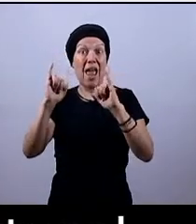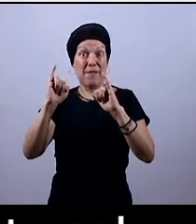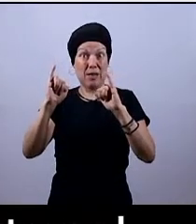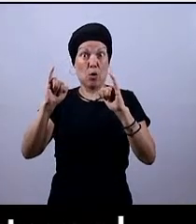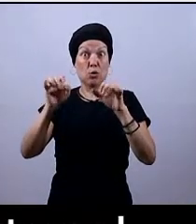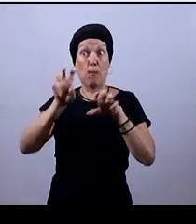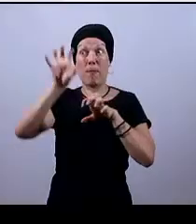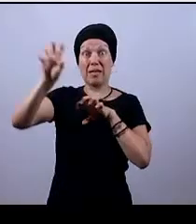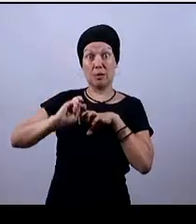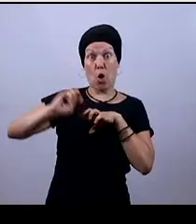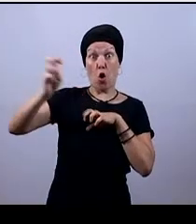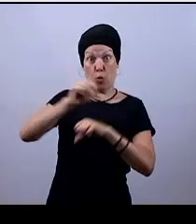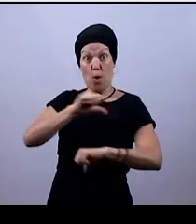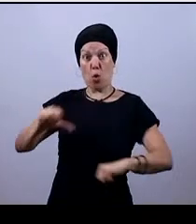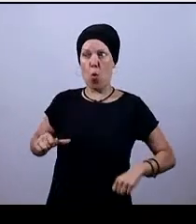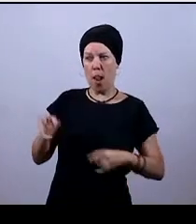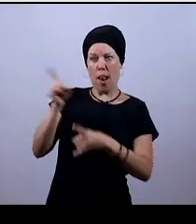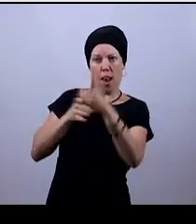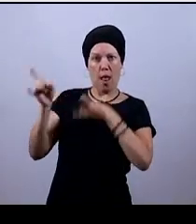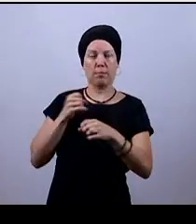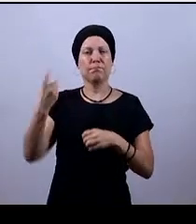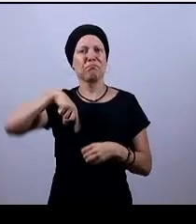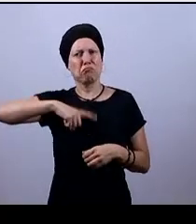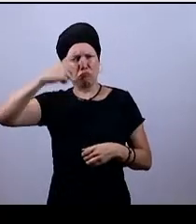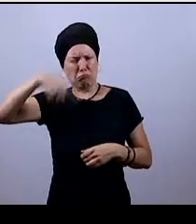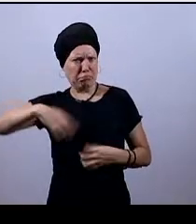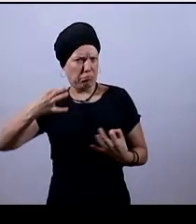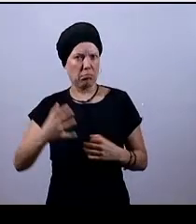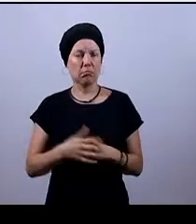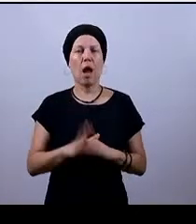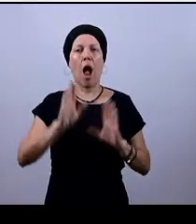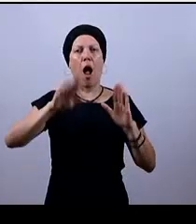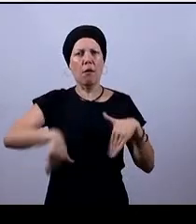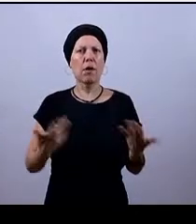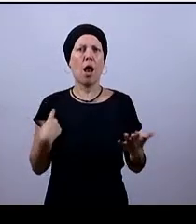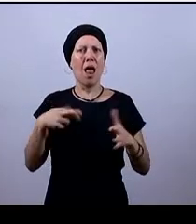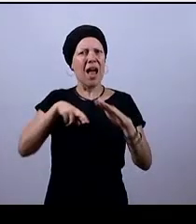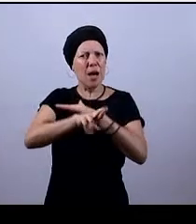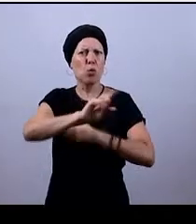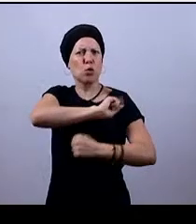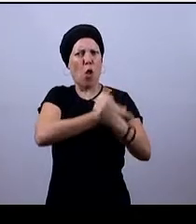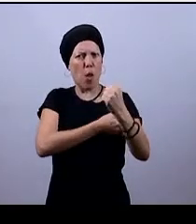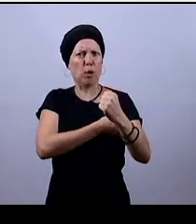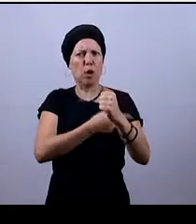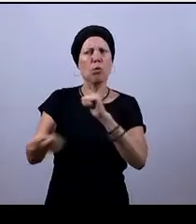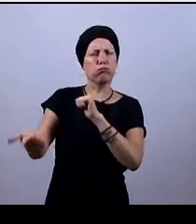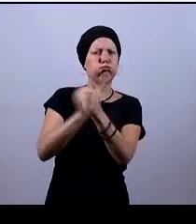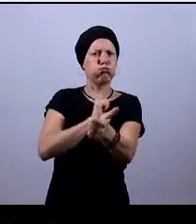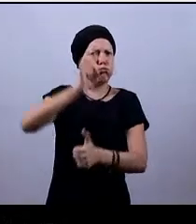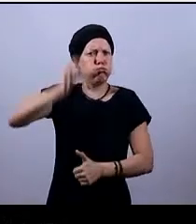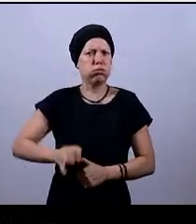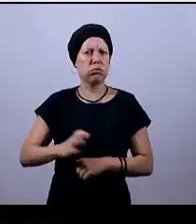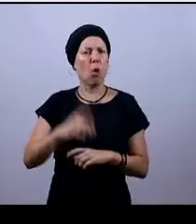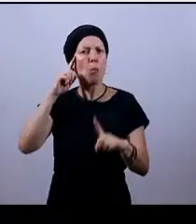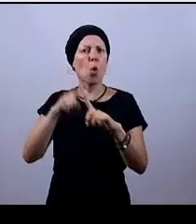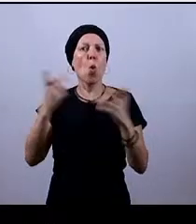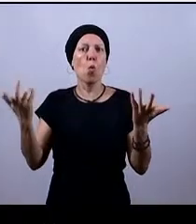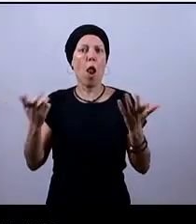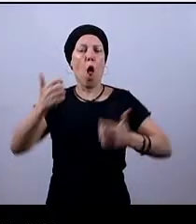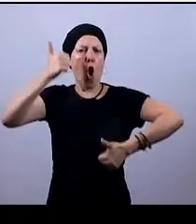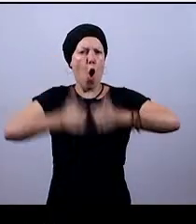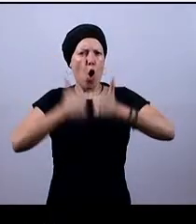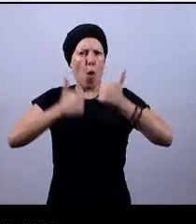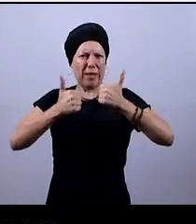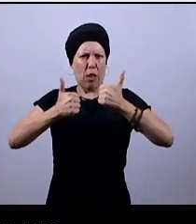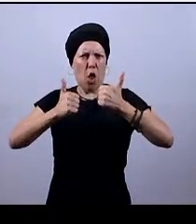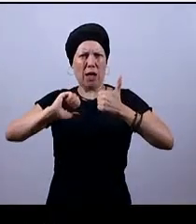transfronterizo. Estamos convencidos de que se convertirá en un recurso deportivo de referencia para celebrar competiciones de primer